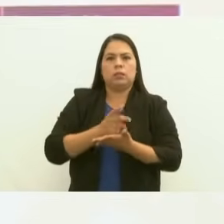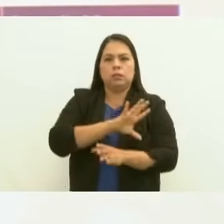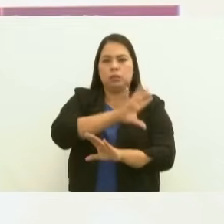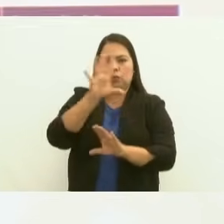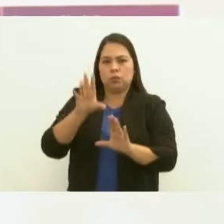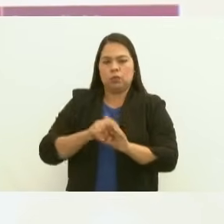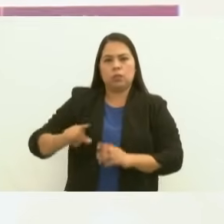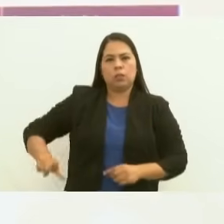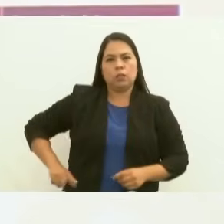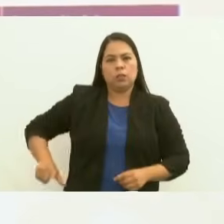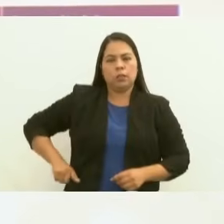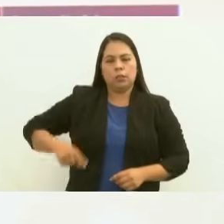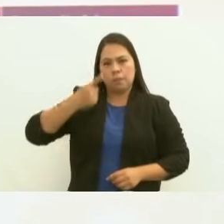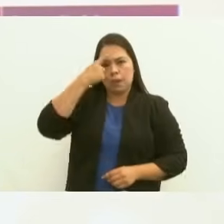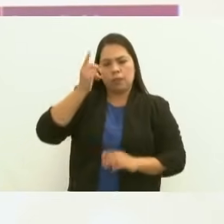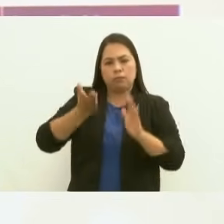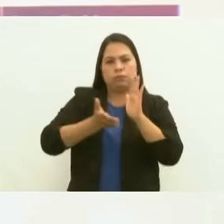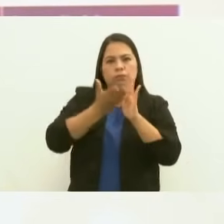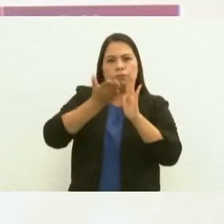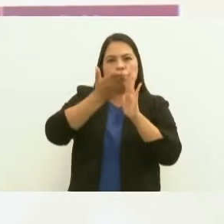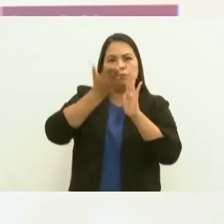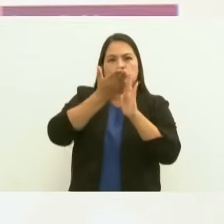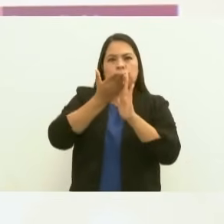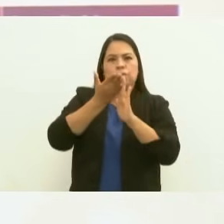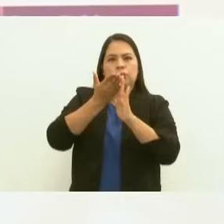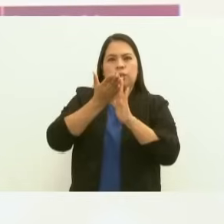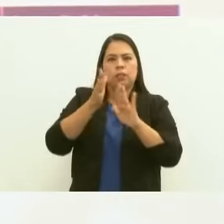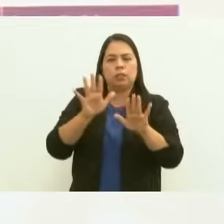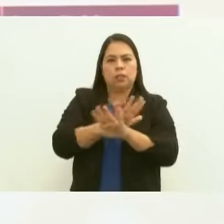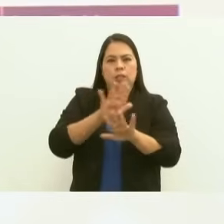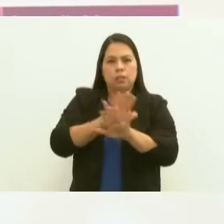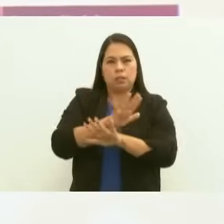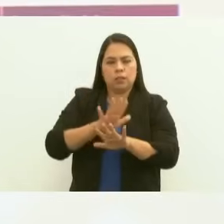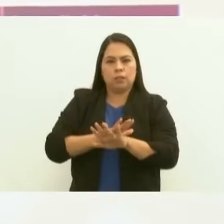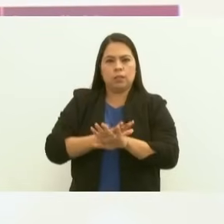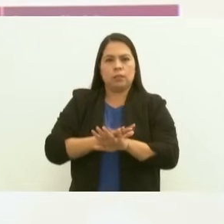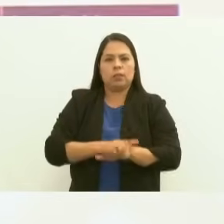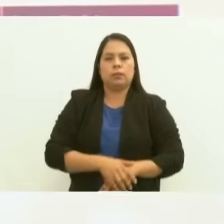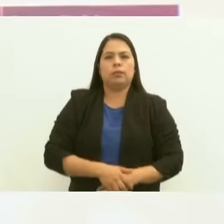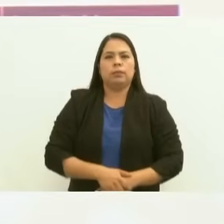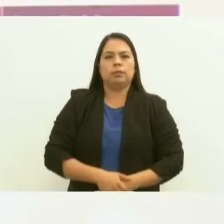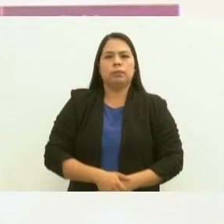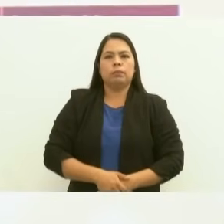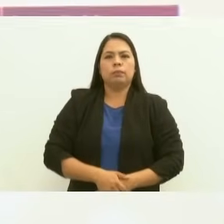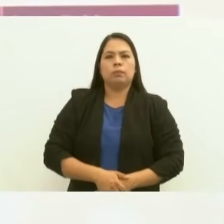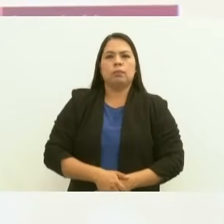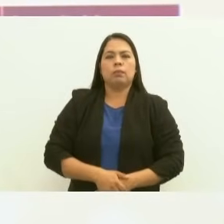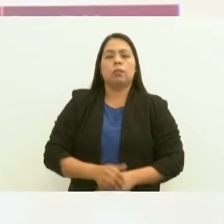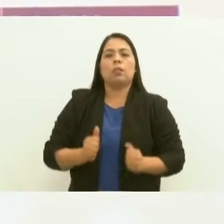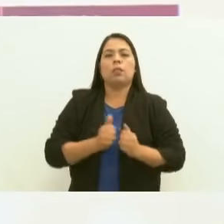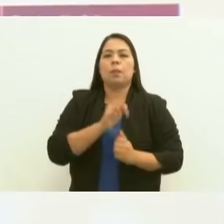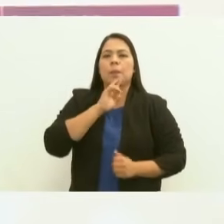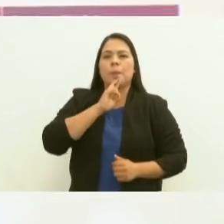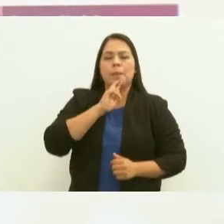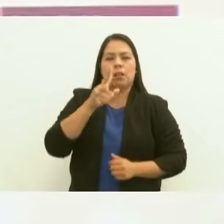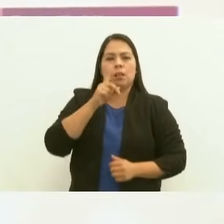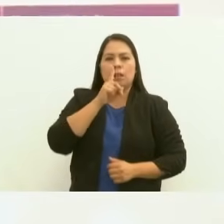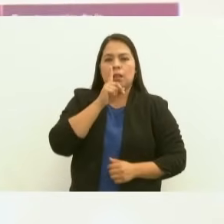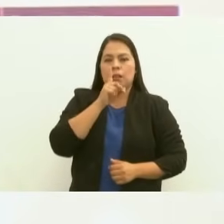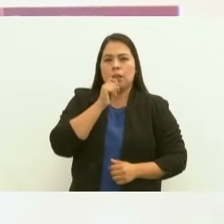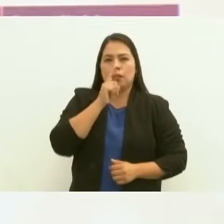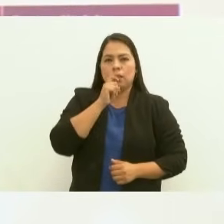gobierno para construir la planta potabilizadora Durango, con la calidad necesaria, y